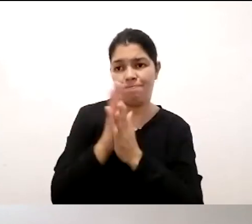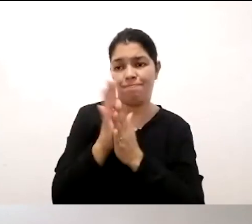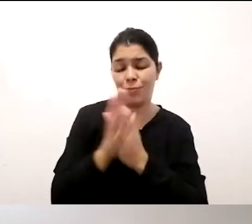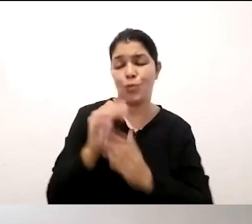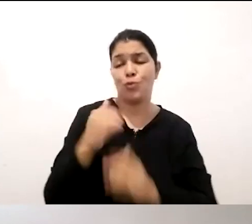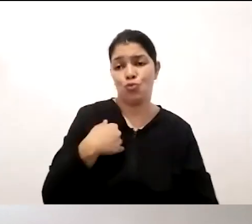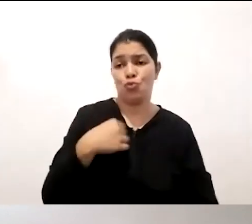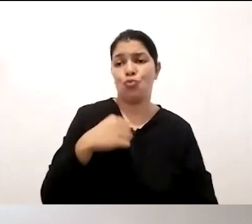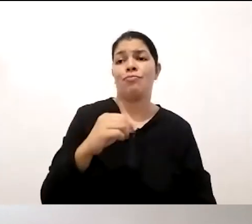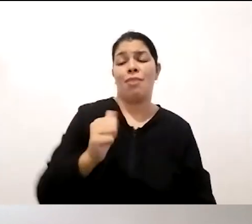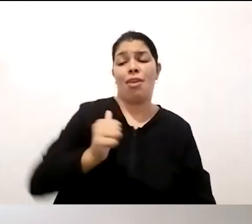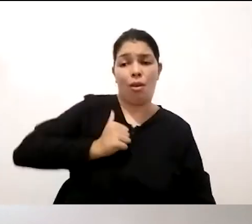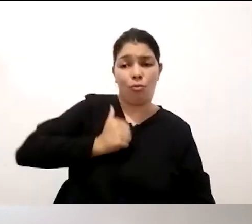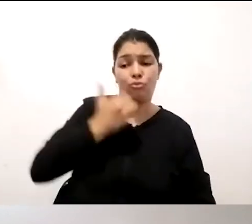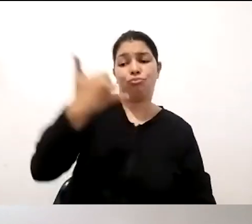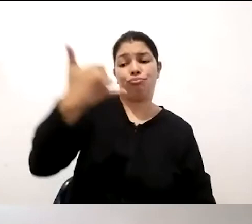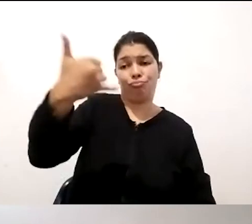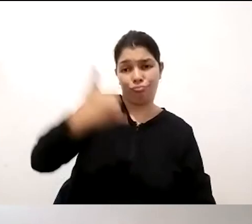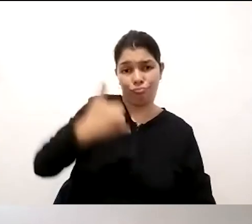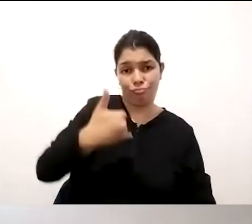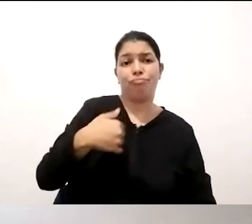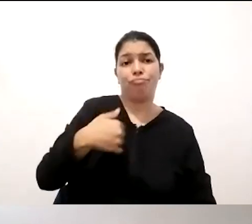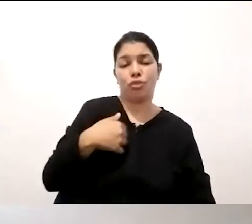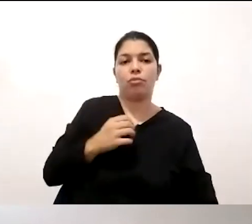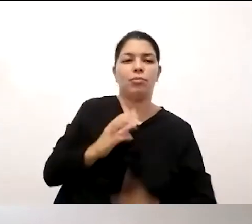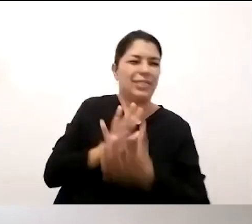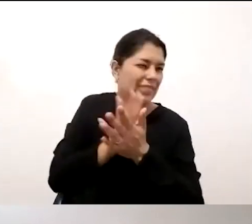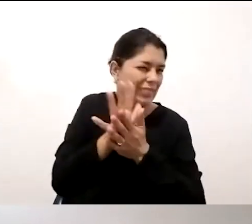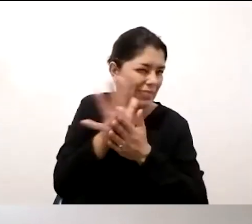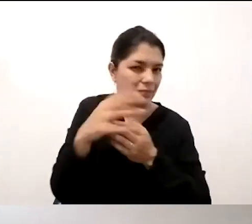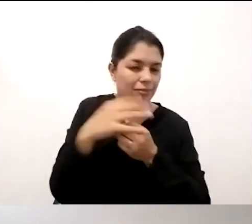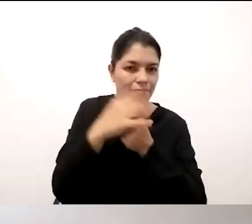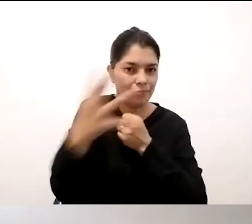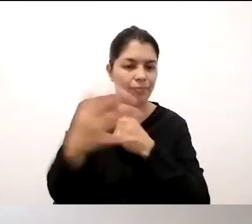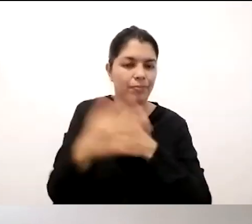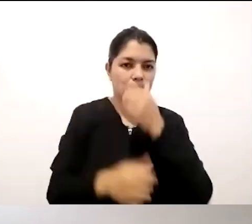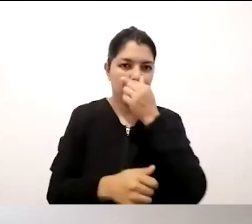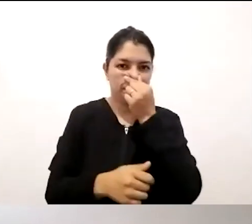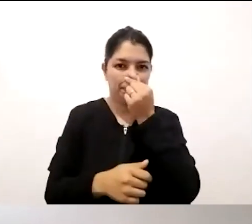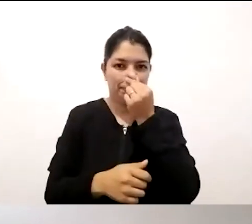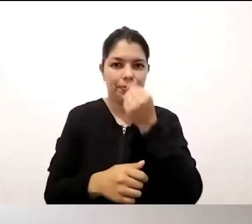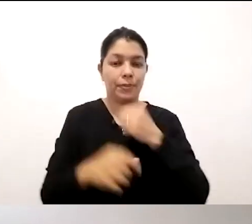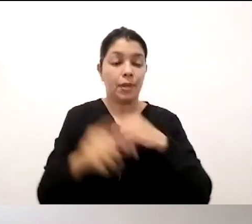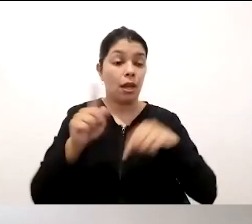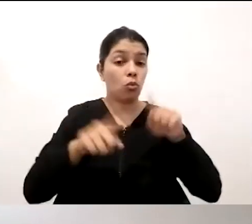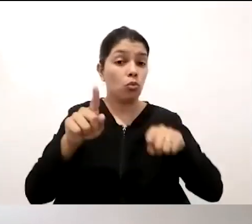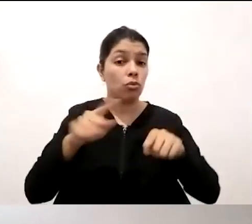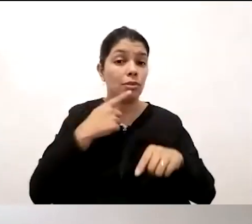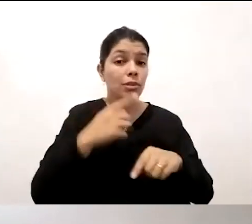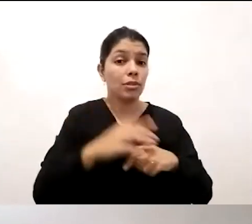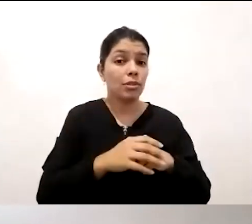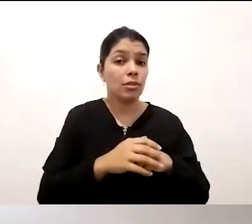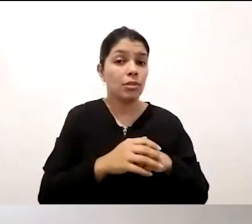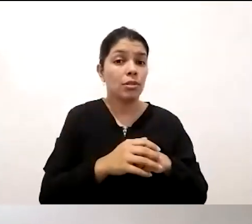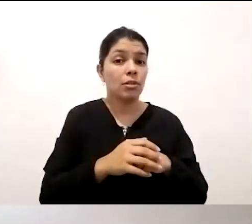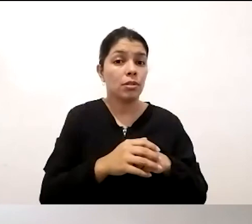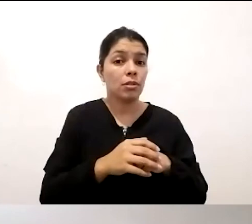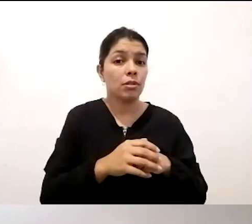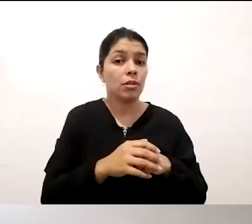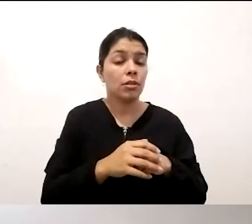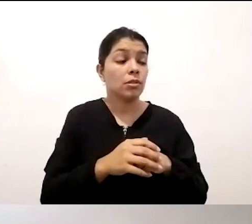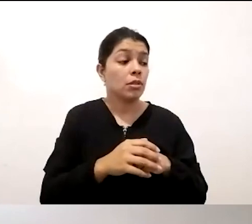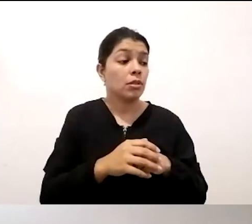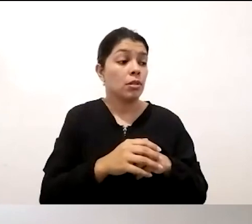abuso sexual o acceso carnal violento. En algunos lugares se les denomina código fucsia. Posterior a